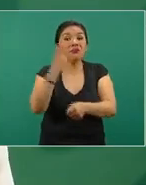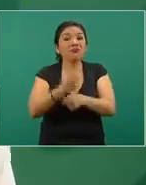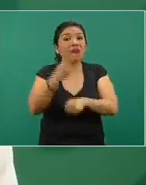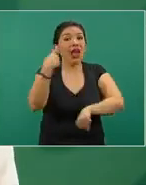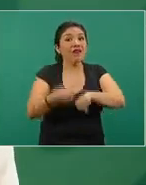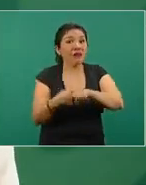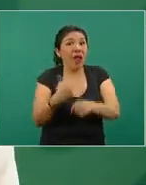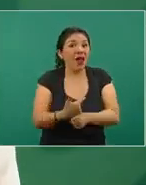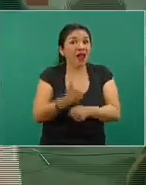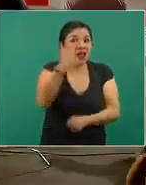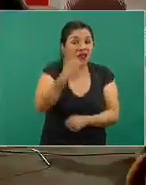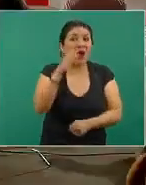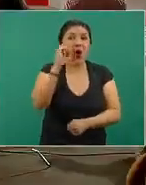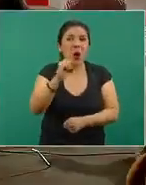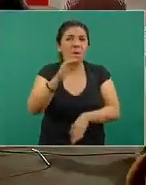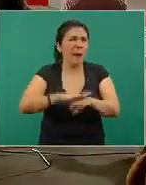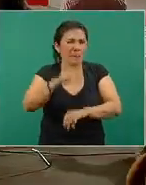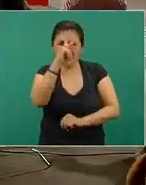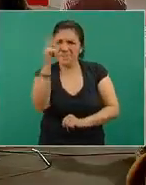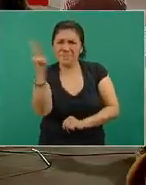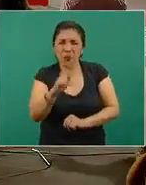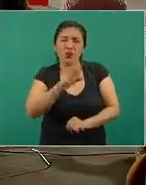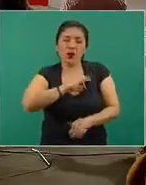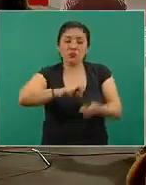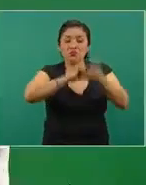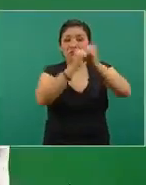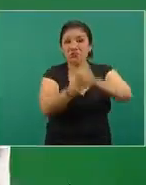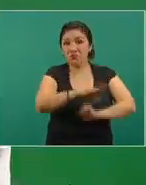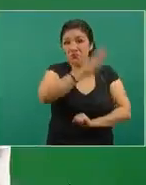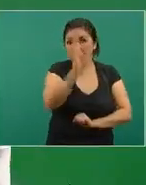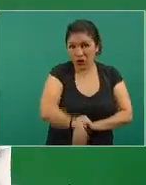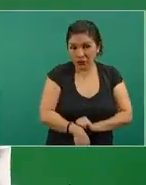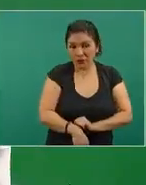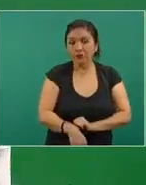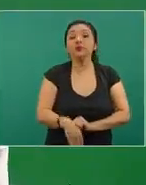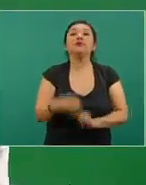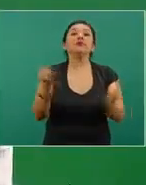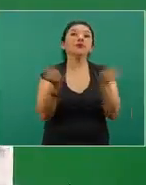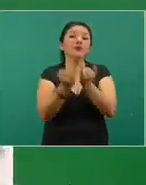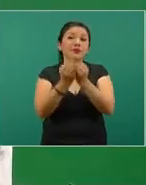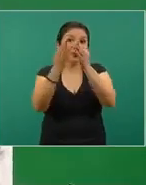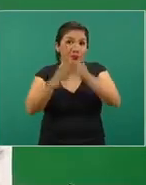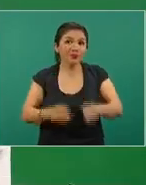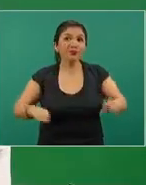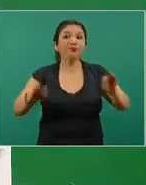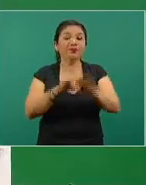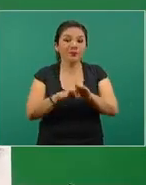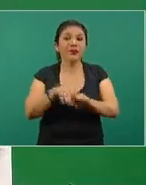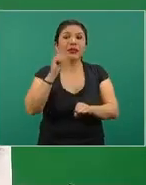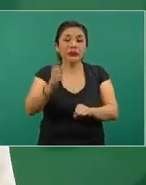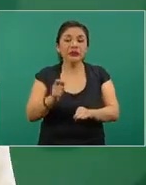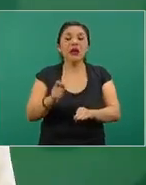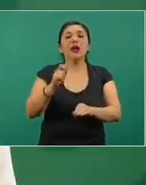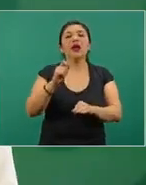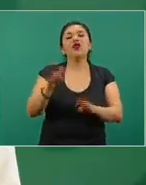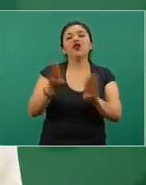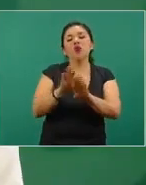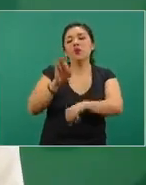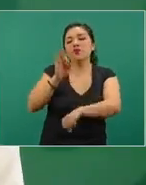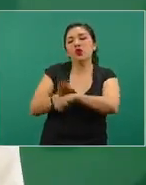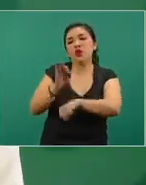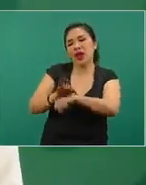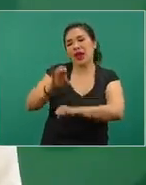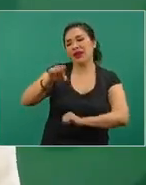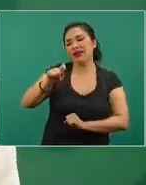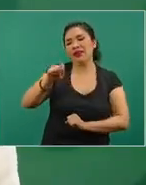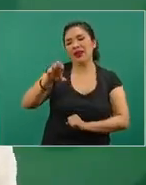o incluso de la enfermedad más grave que causa la muerte, pero también es importante en términos de salud pública la inmunidad esterilizante. Y hablando